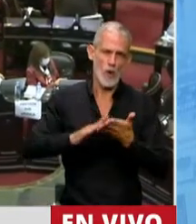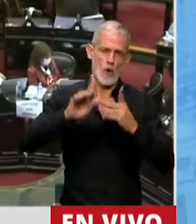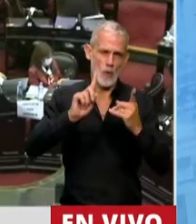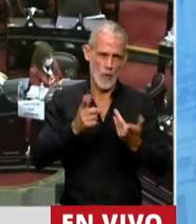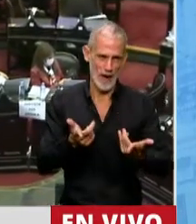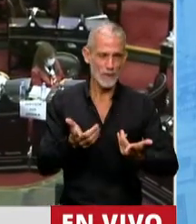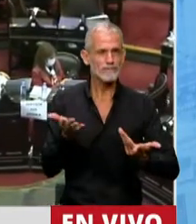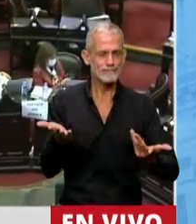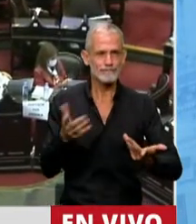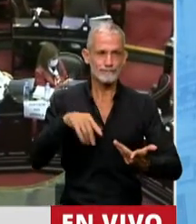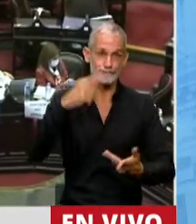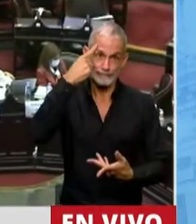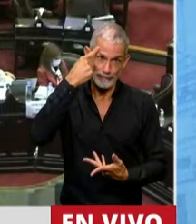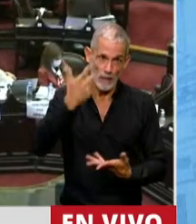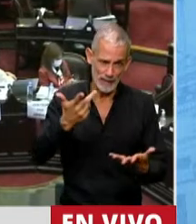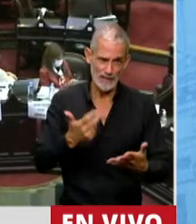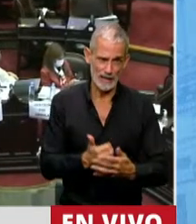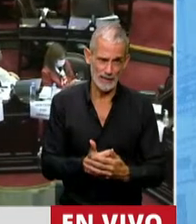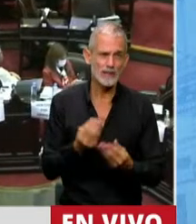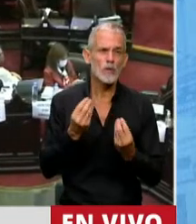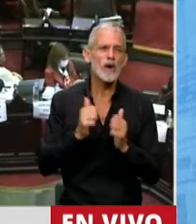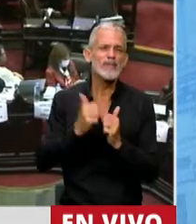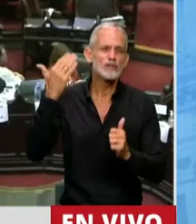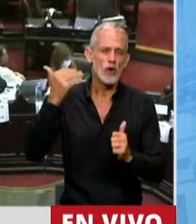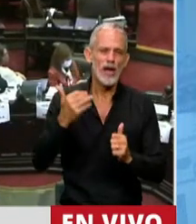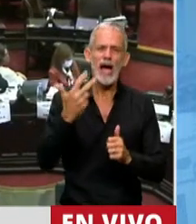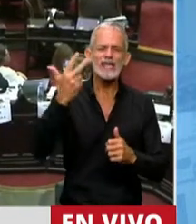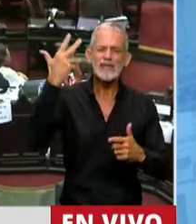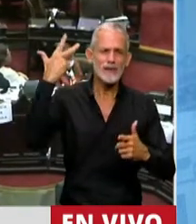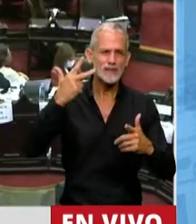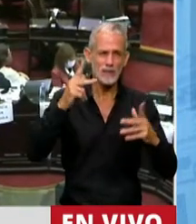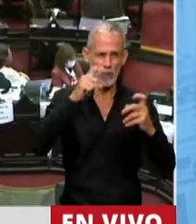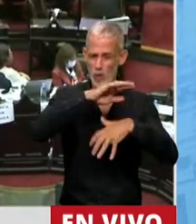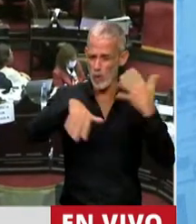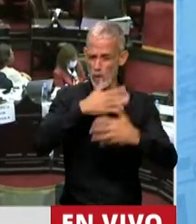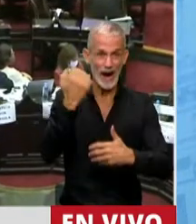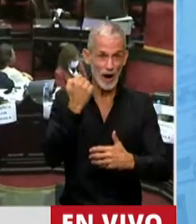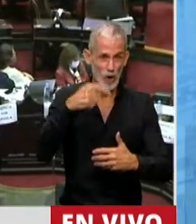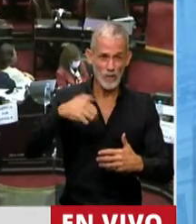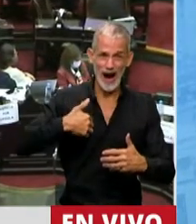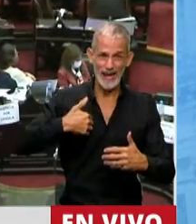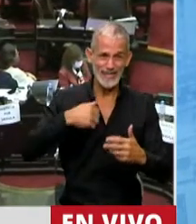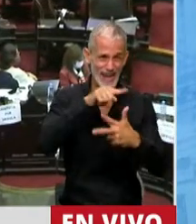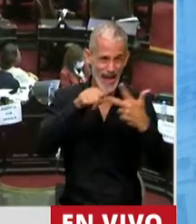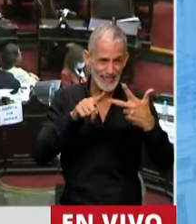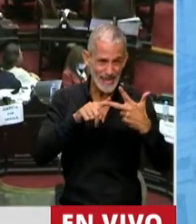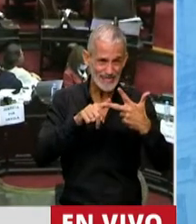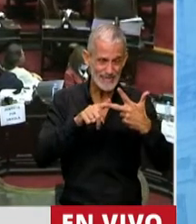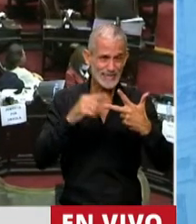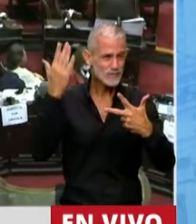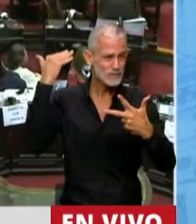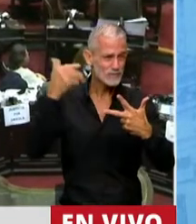Sobre el cual, por lo tanto, tenemos que reflexionar. Las tres grandes crisis económicas que hemos vivido en este